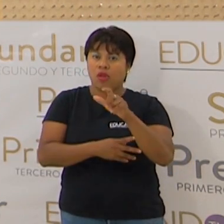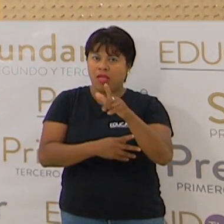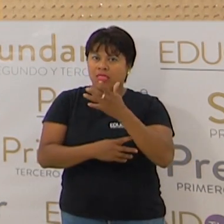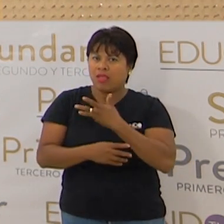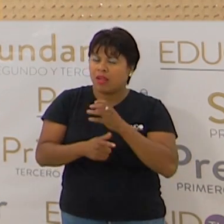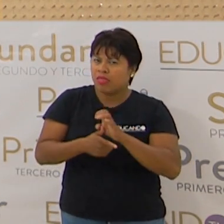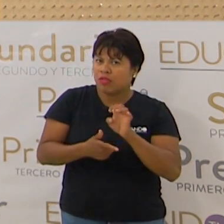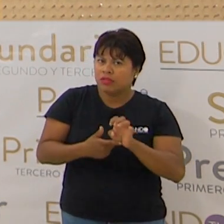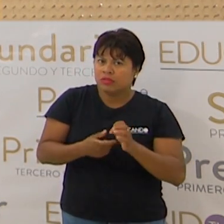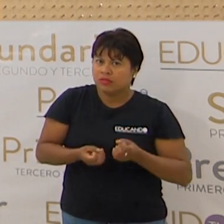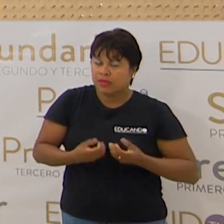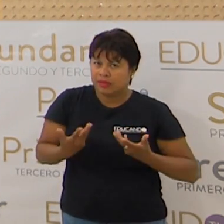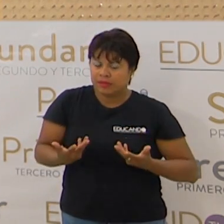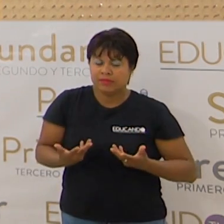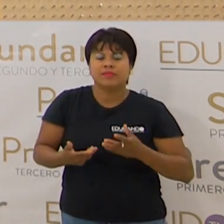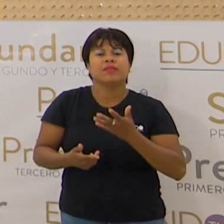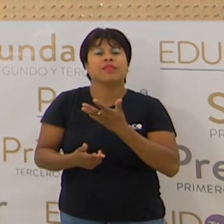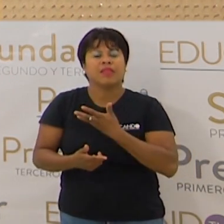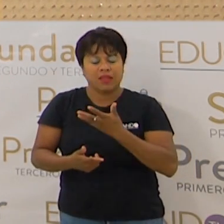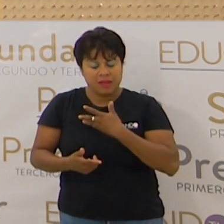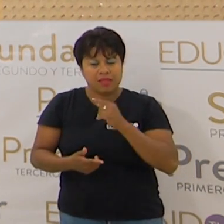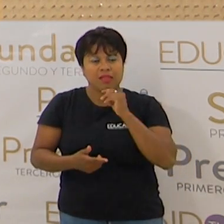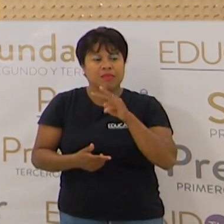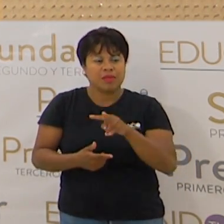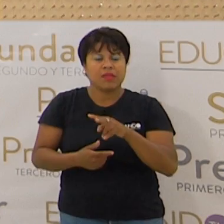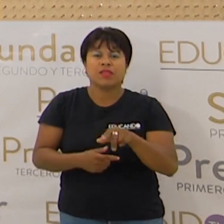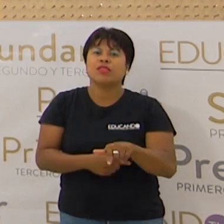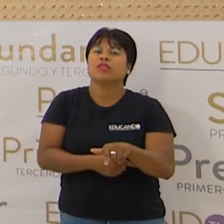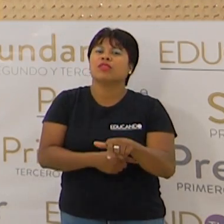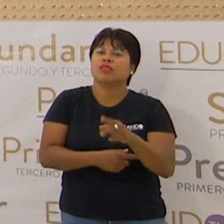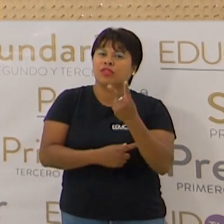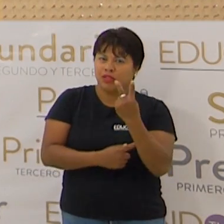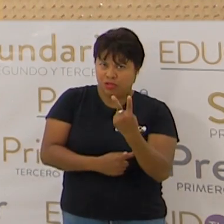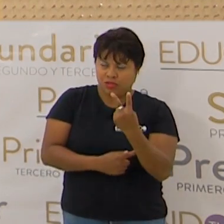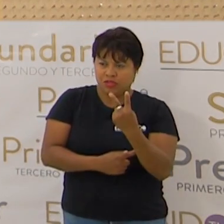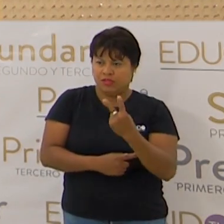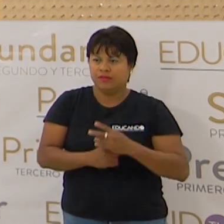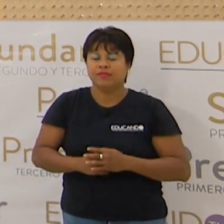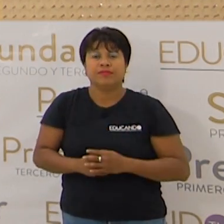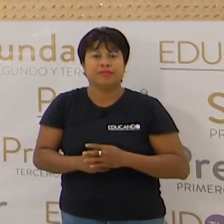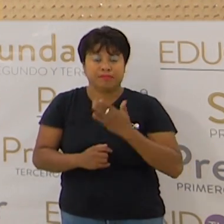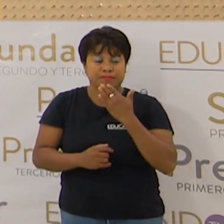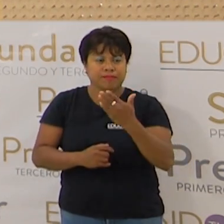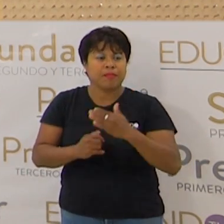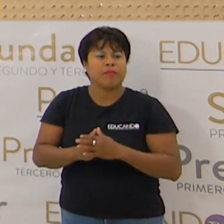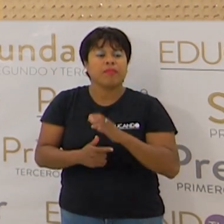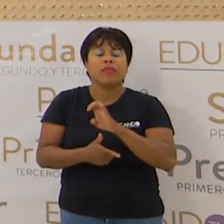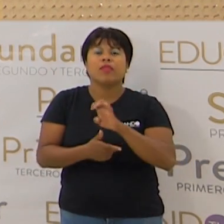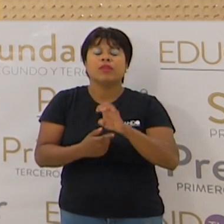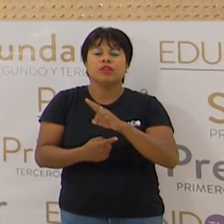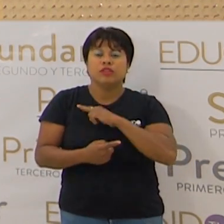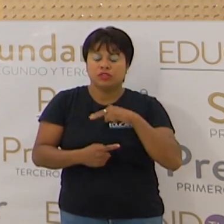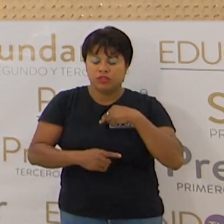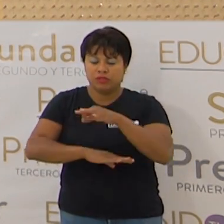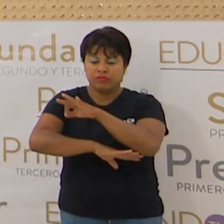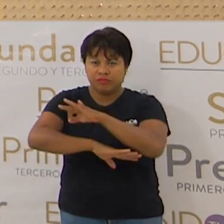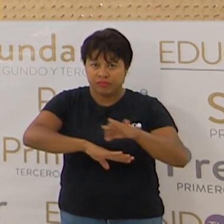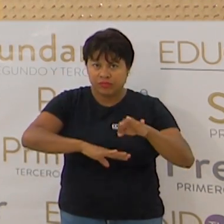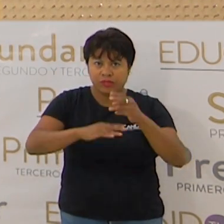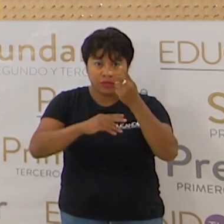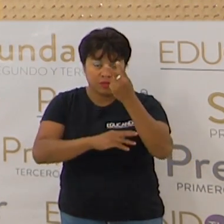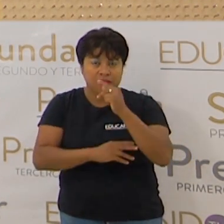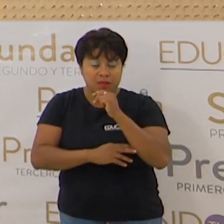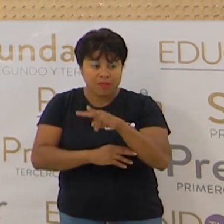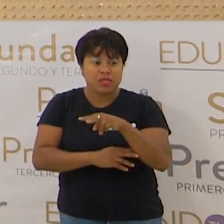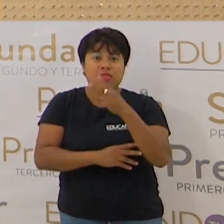tendría entonces? Pues tendría también 2, ¿verdad? Bien, entonces vamos a trazar